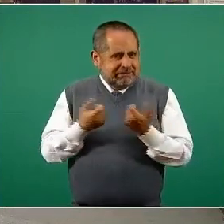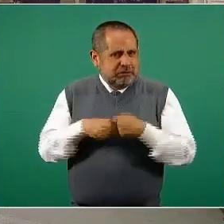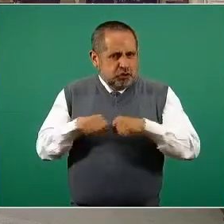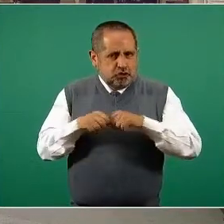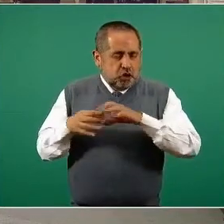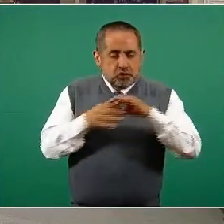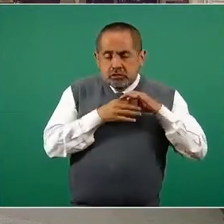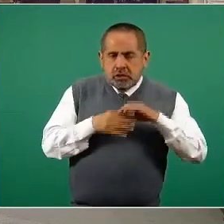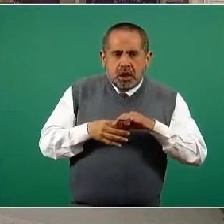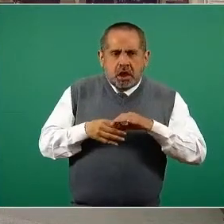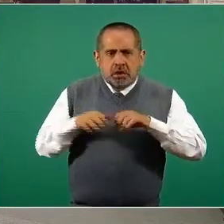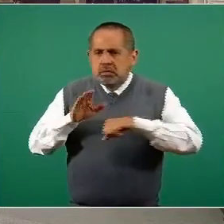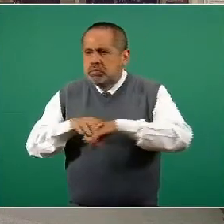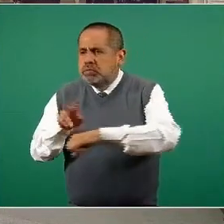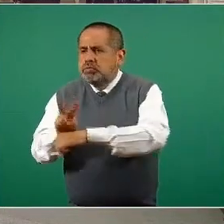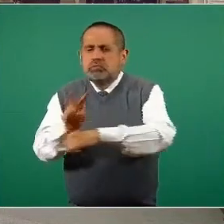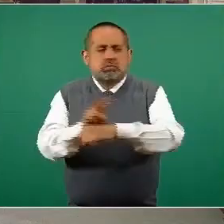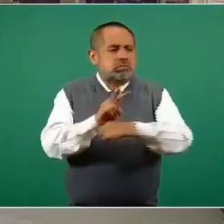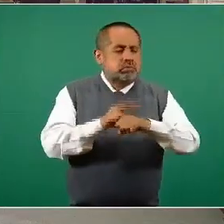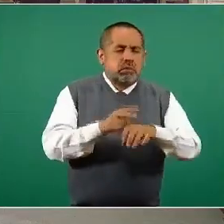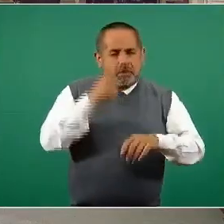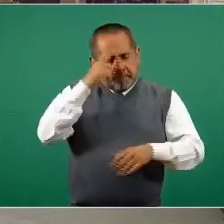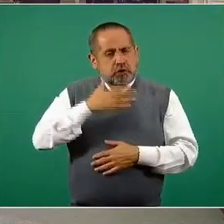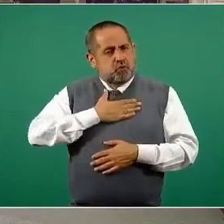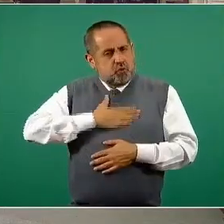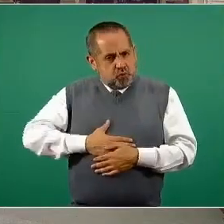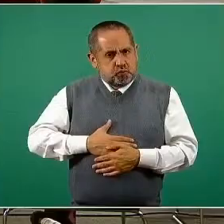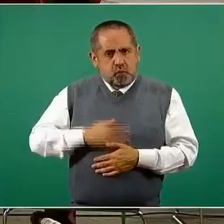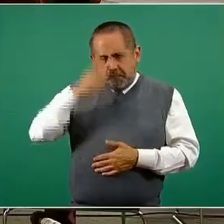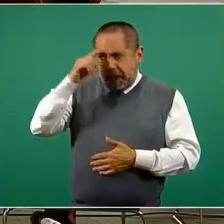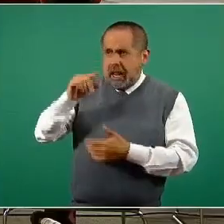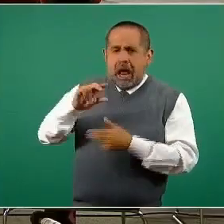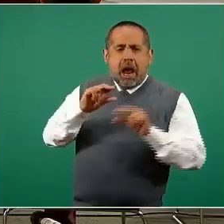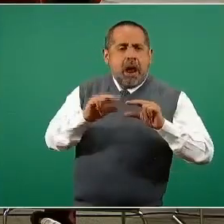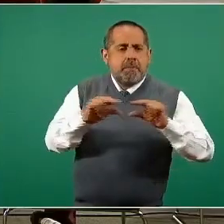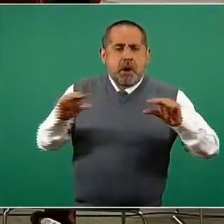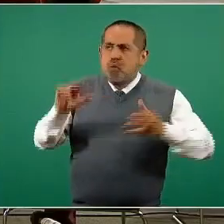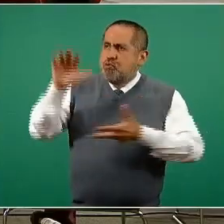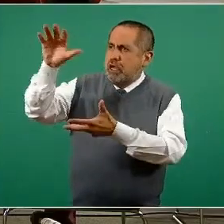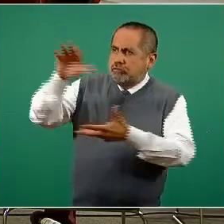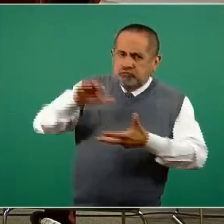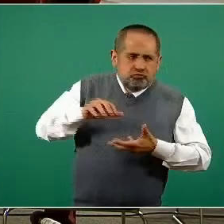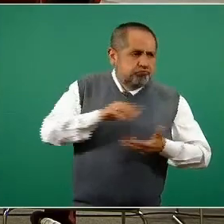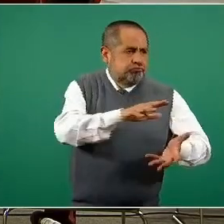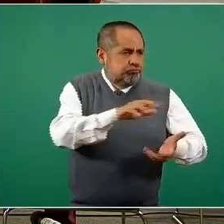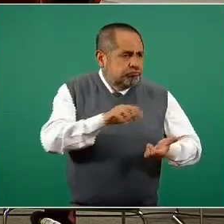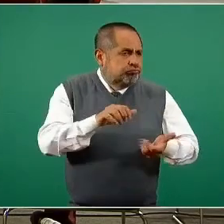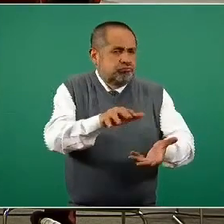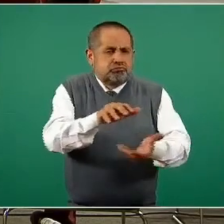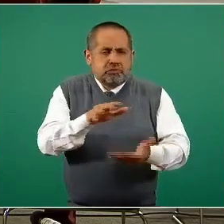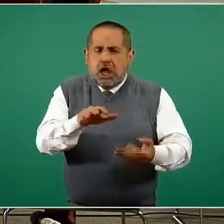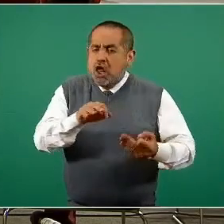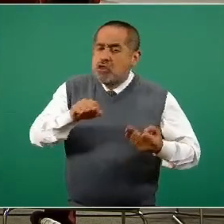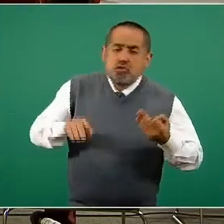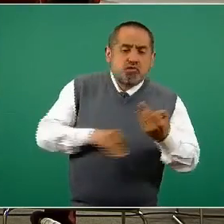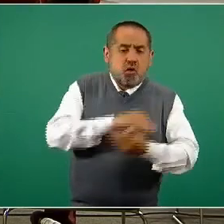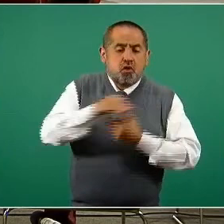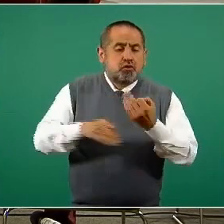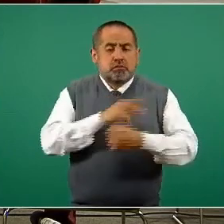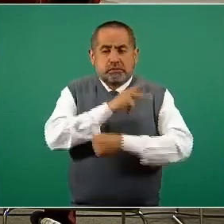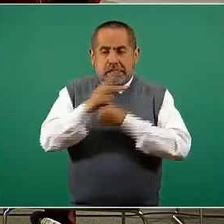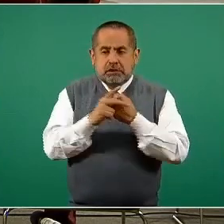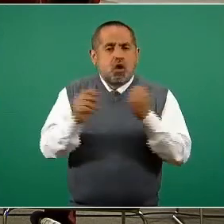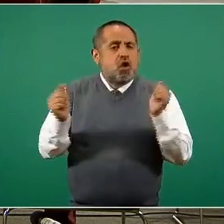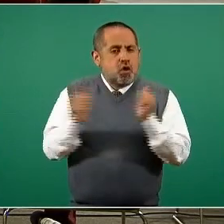el poder asegurar el acceso a las vacunas a todos los países de una manera equitativa, de